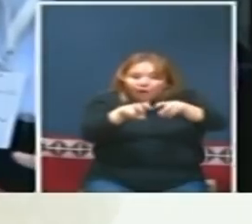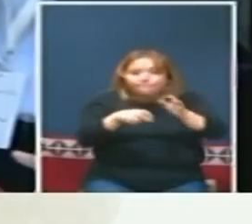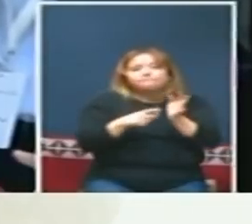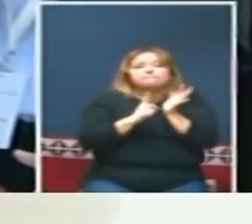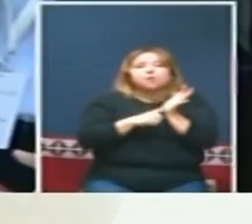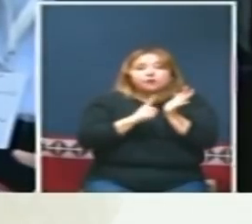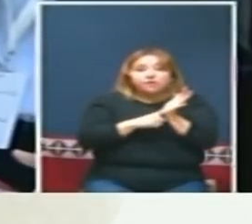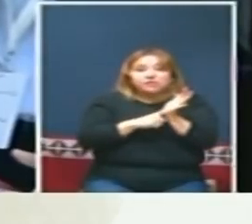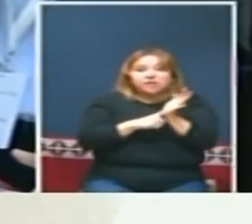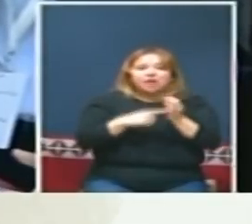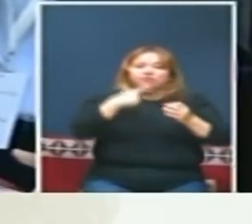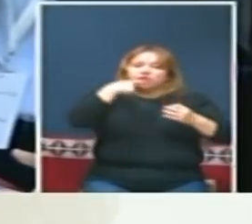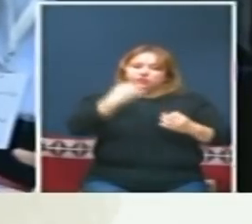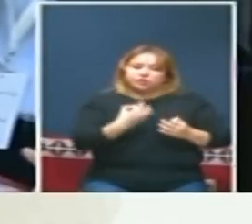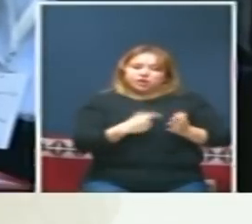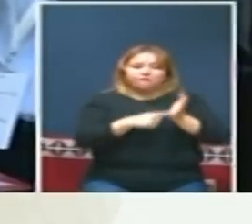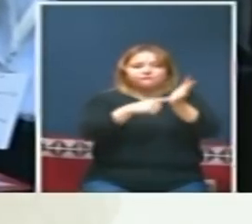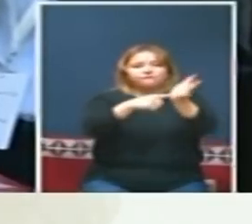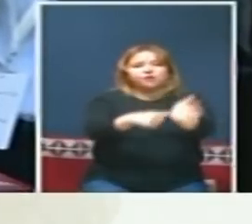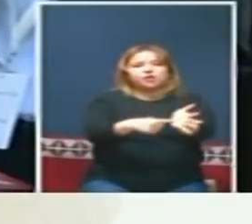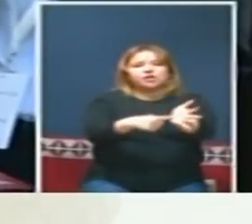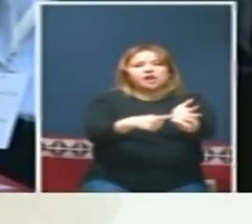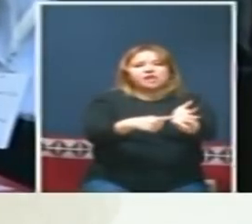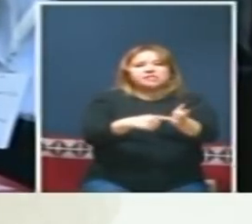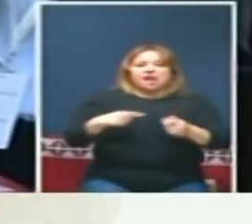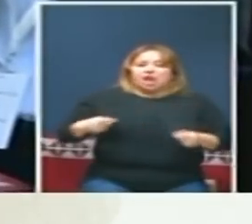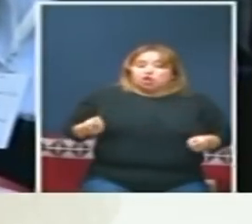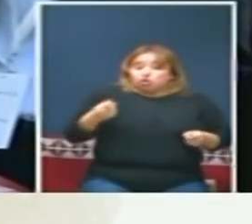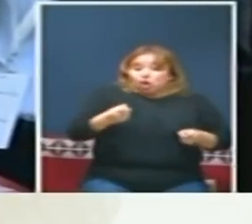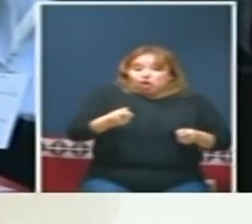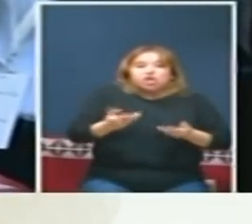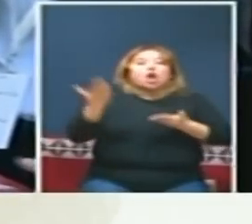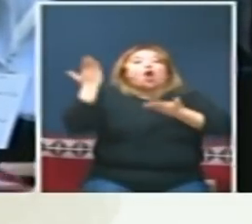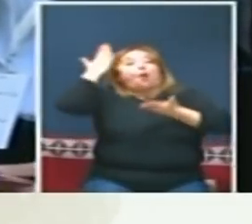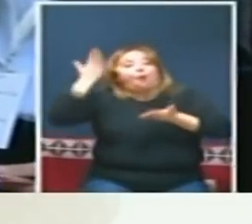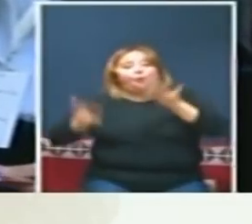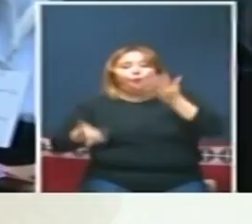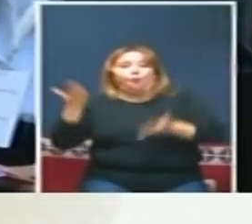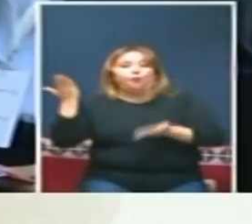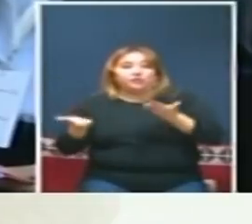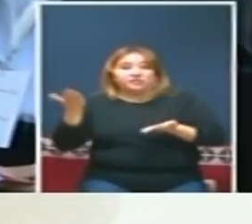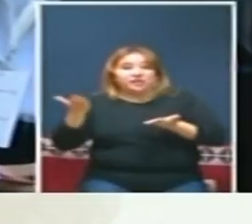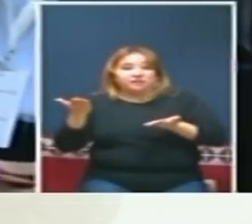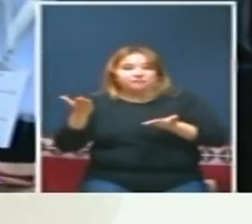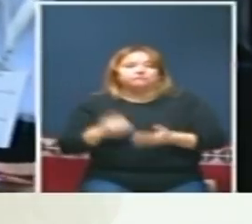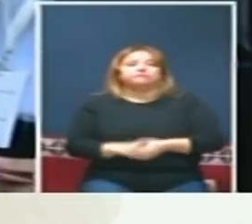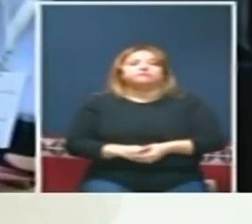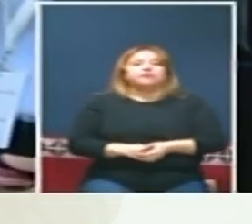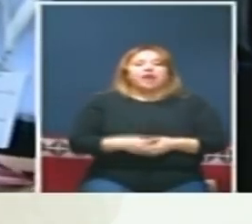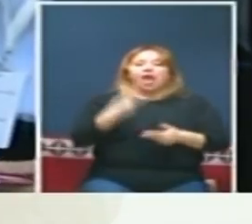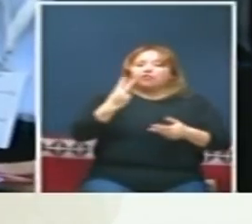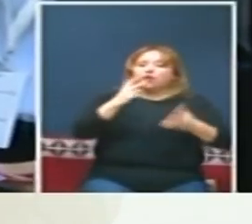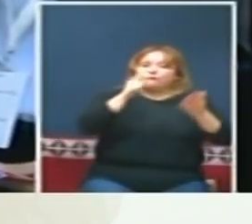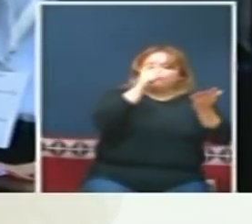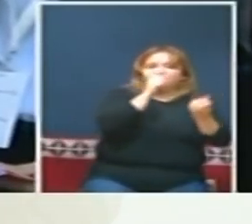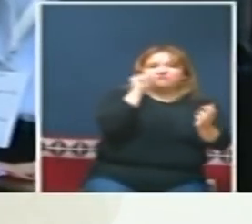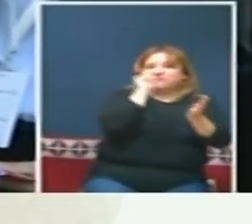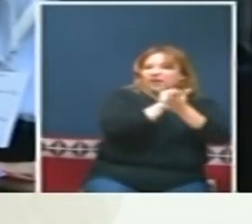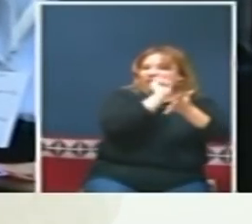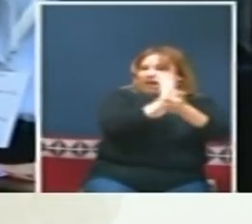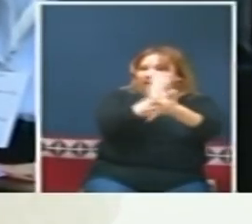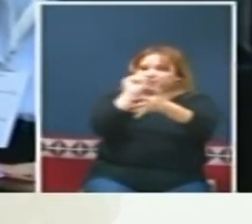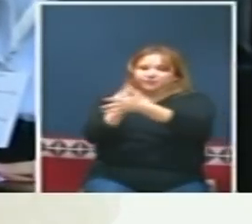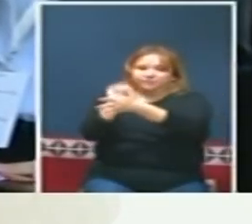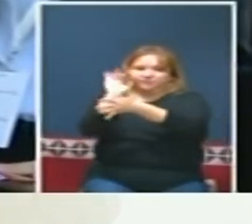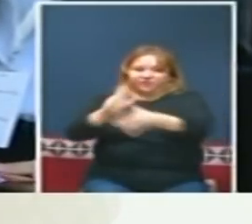caso concreto, ¿no?, de un asesinato, las pruebas judiciales eran muy importantes. Sobre todo hay 2 cartas muy importantes de